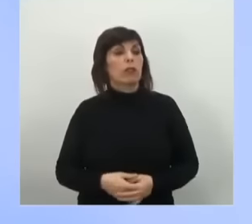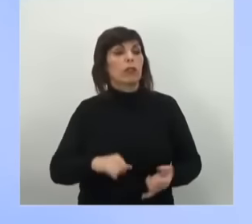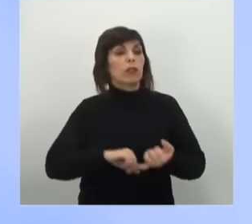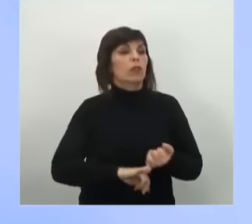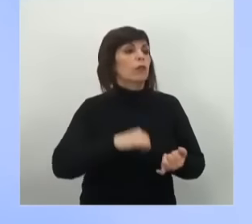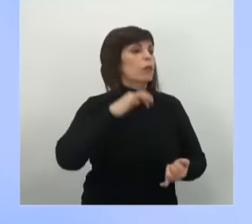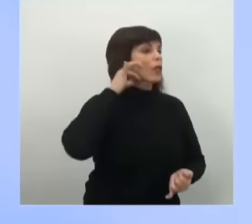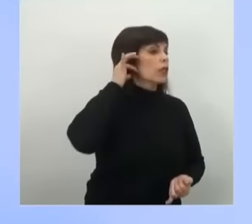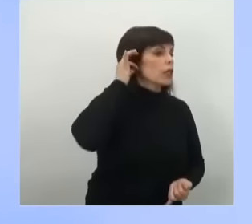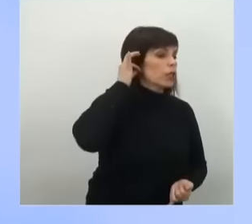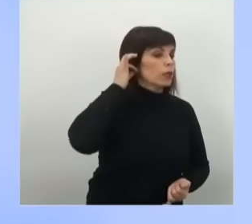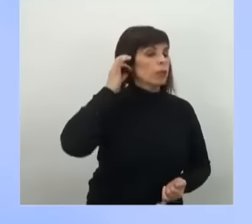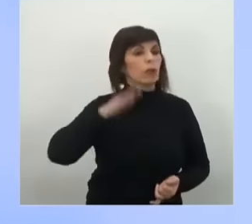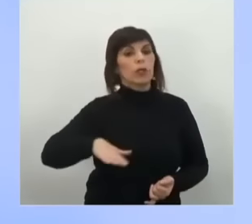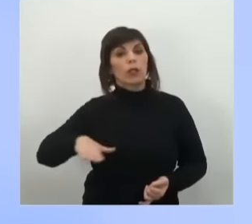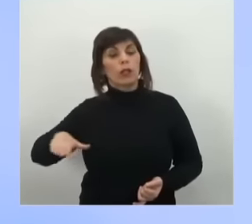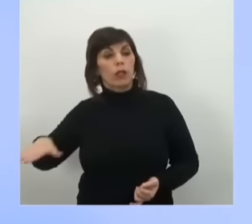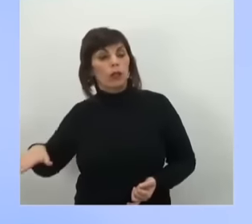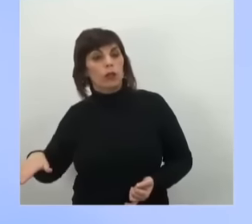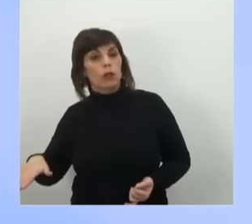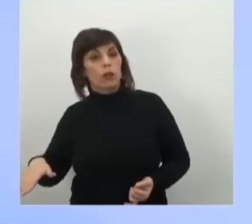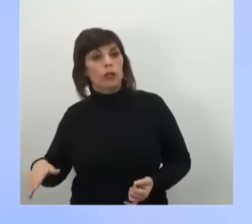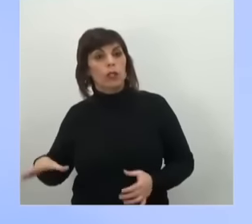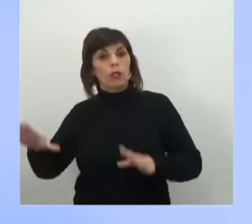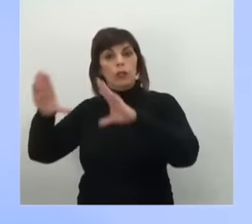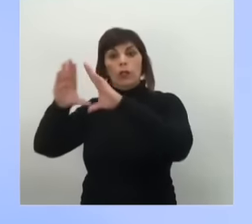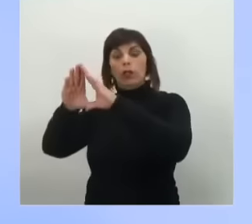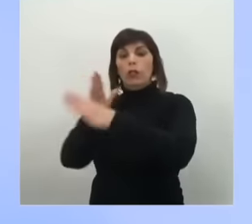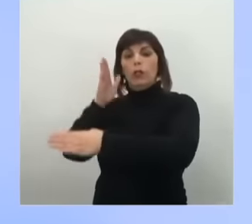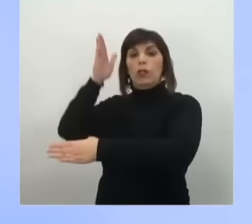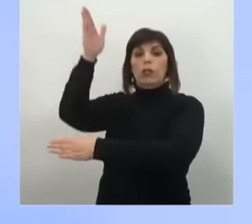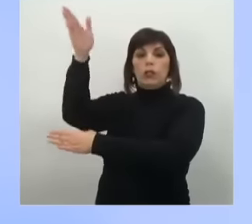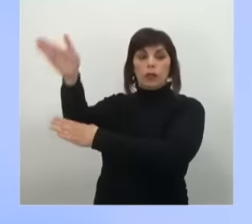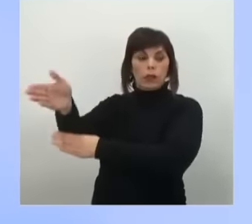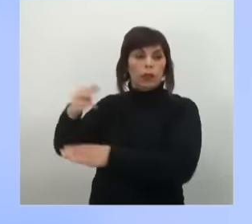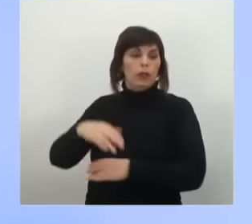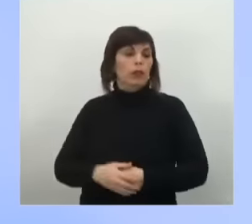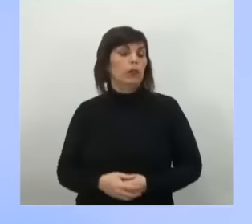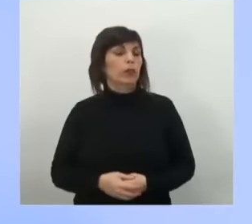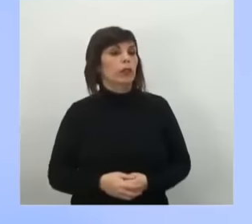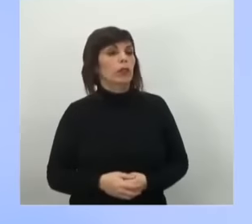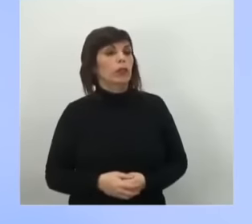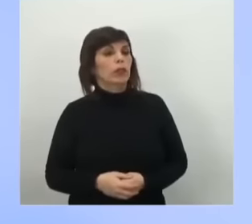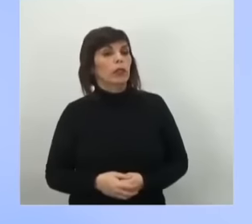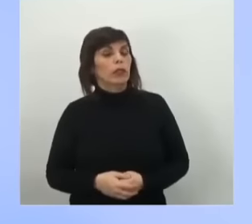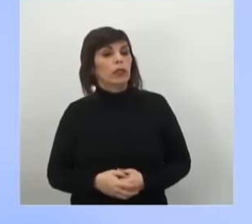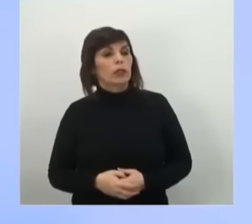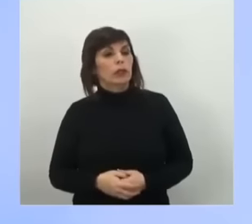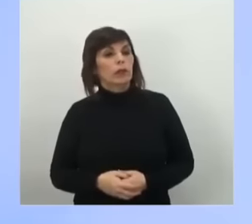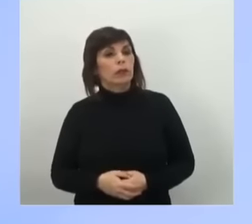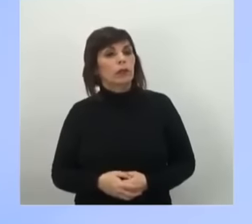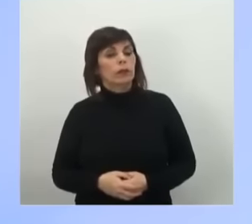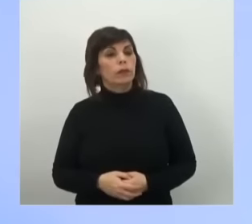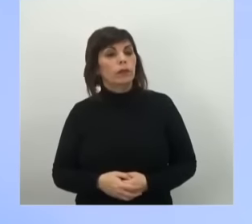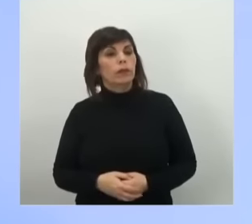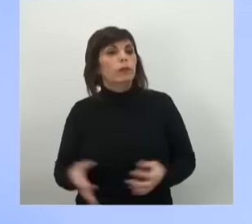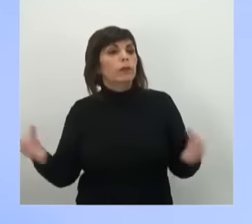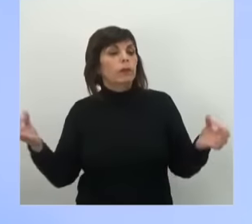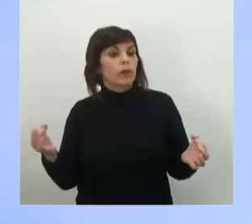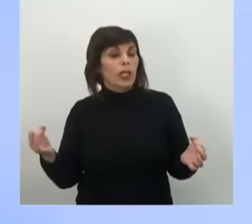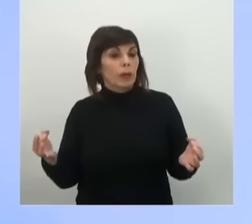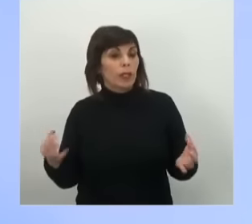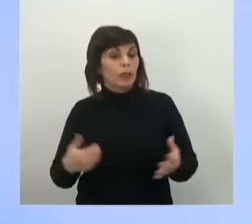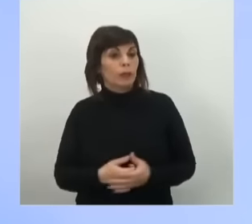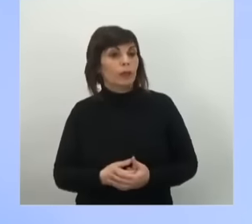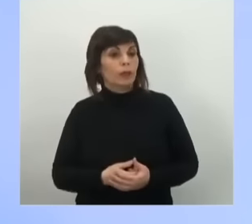a la congregación la persona que tenía que venir a ayudarme con el tema de los masajes ese día no logró llegar y lo que pasó es que